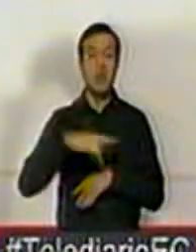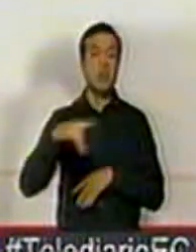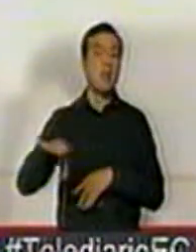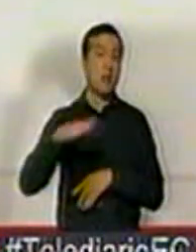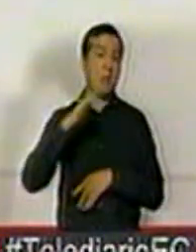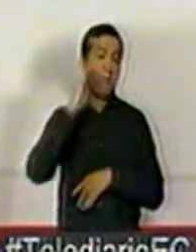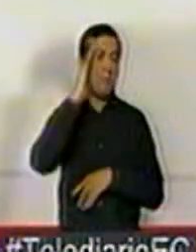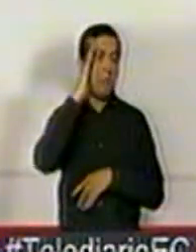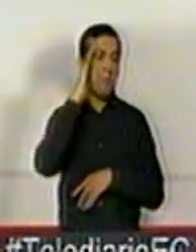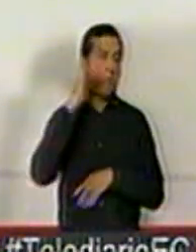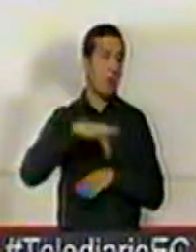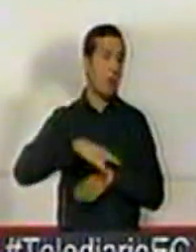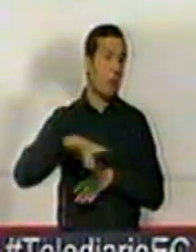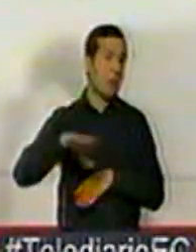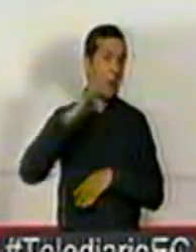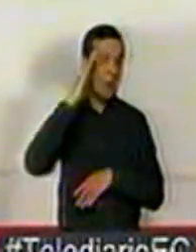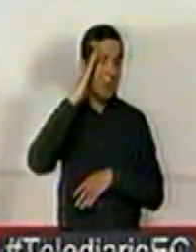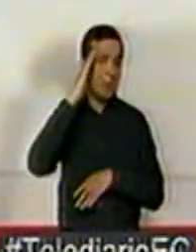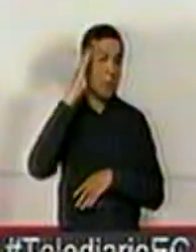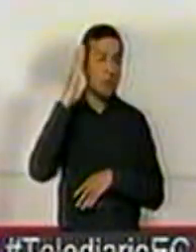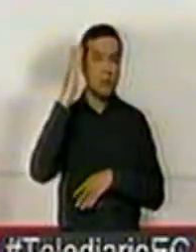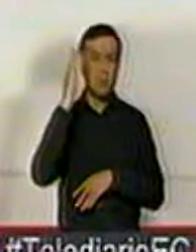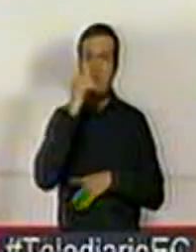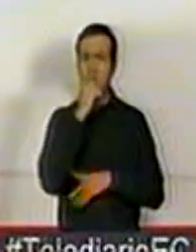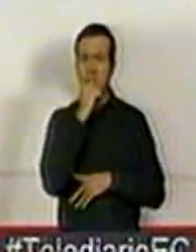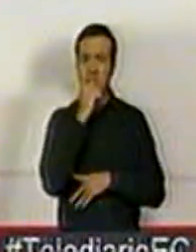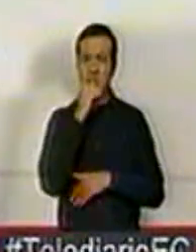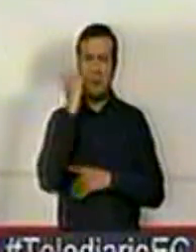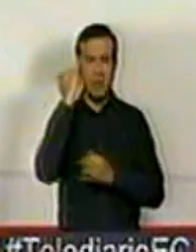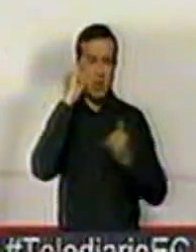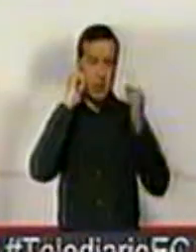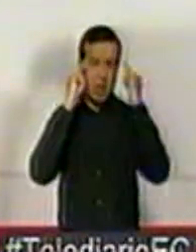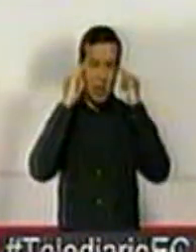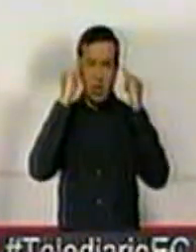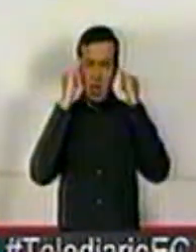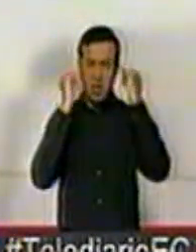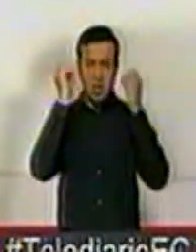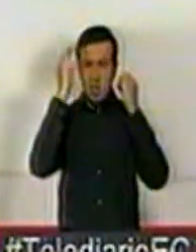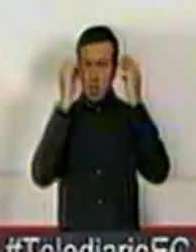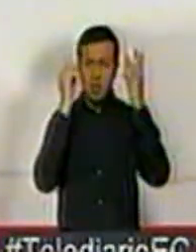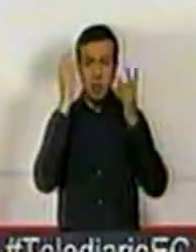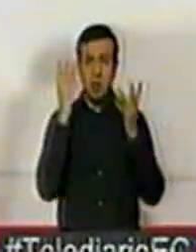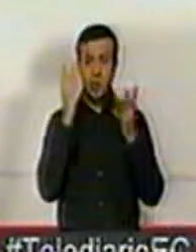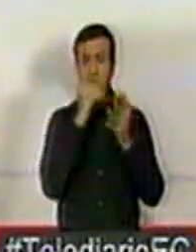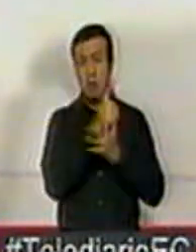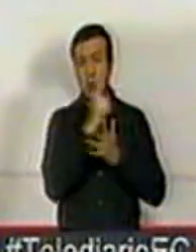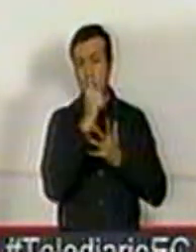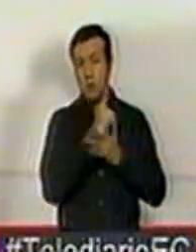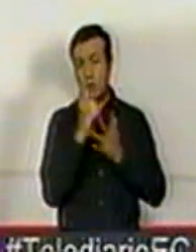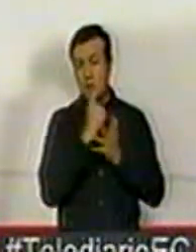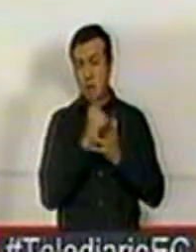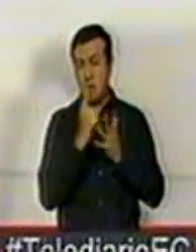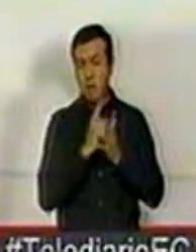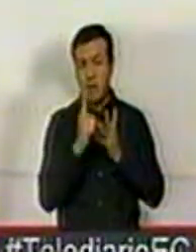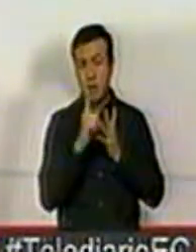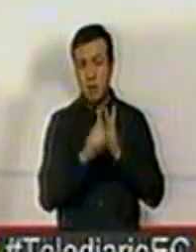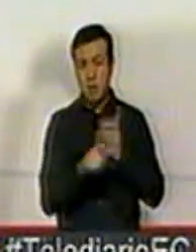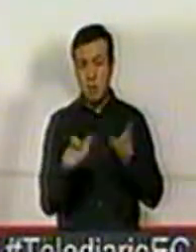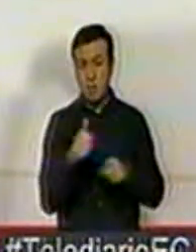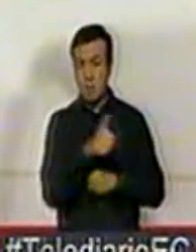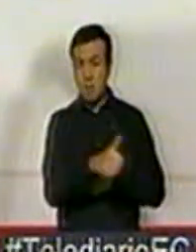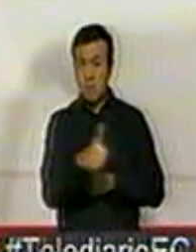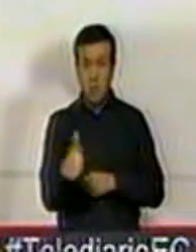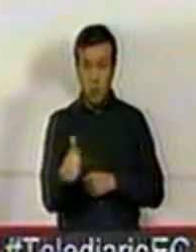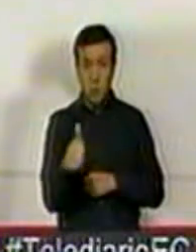no realizarla puede llamar a la suspicacia, a la imaginación, a que cada sector o cada persona con